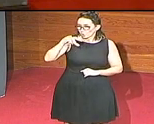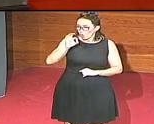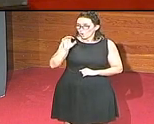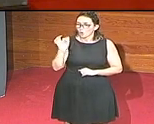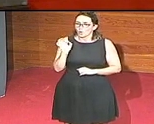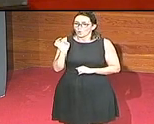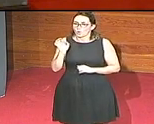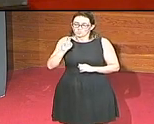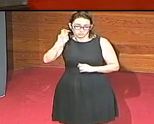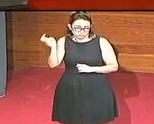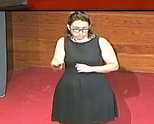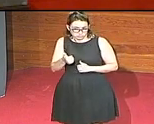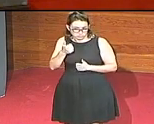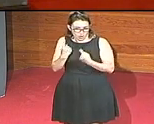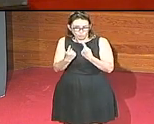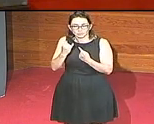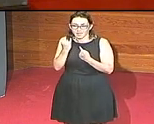fotografías con